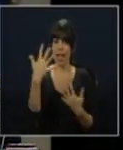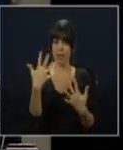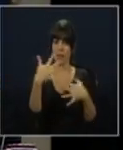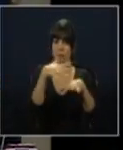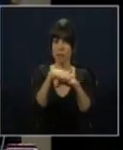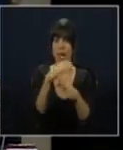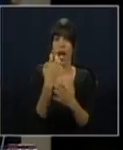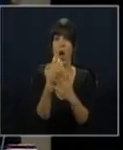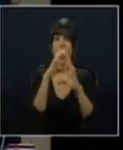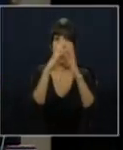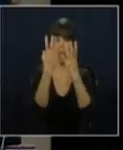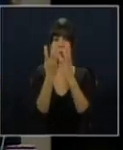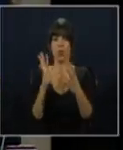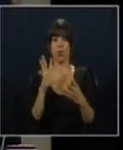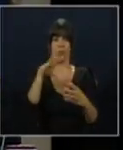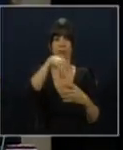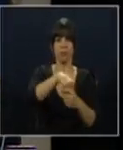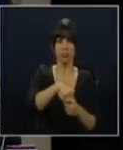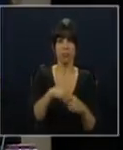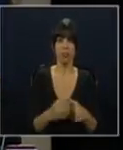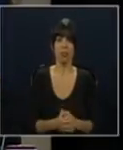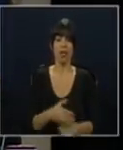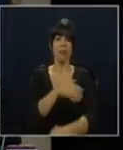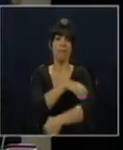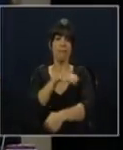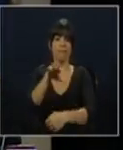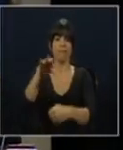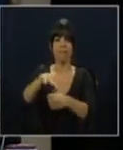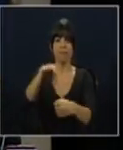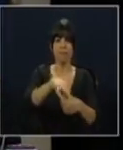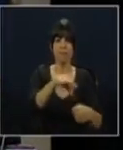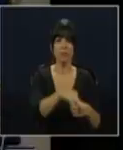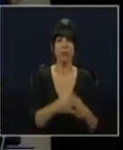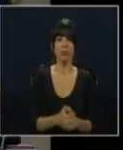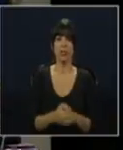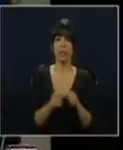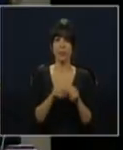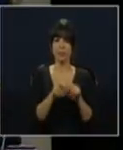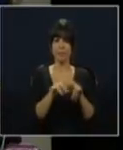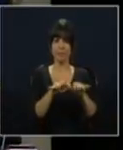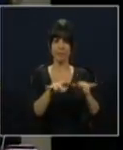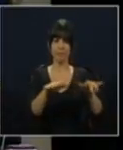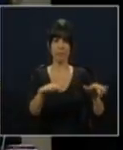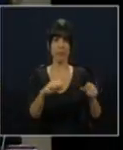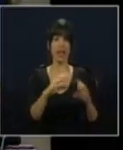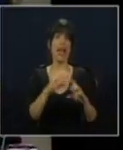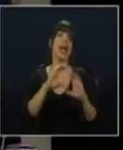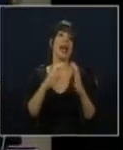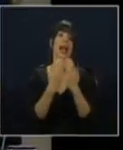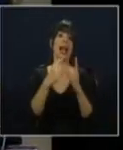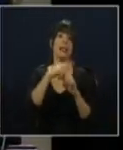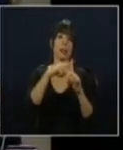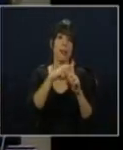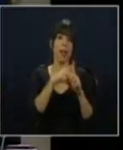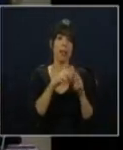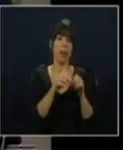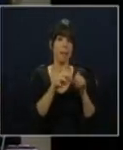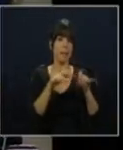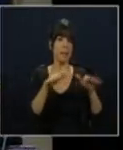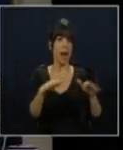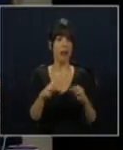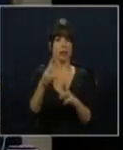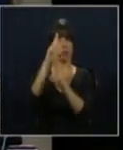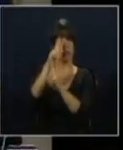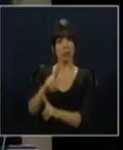economía global, el fortalecimiento del agro, la expansión y fortalecimiento de la clase media, el respeto de los